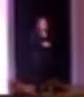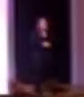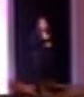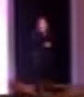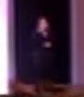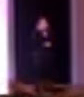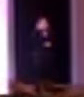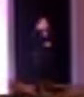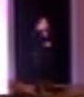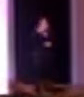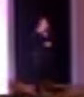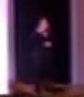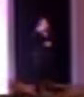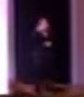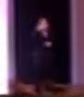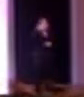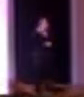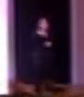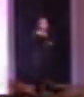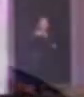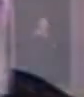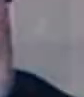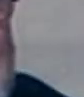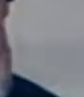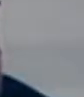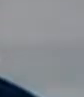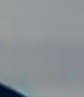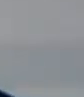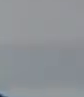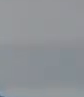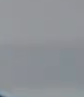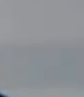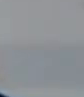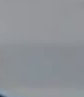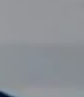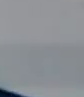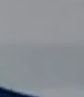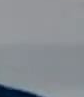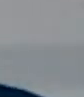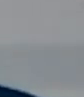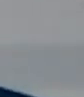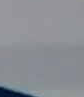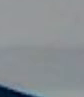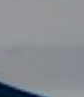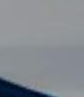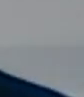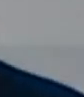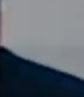isabel galende me llama para decirme que a ver si puedo intervenir en esta sesión